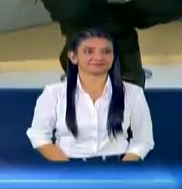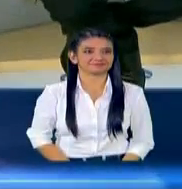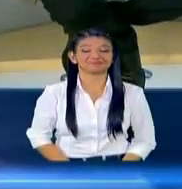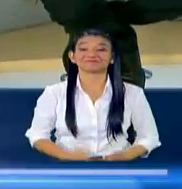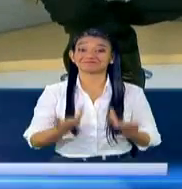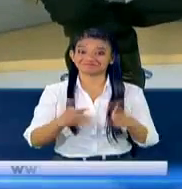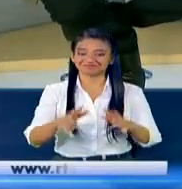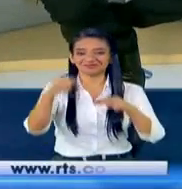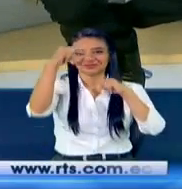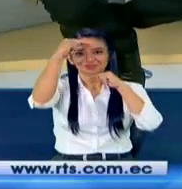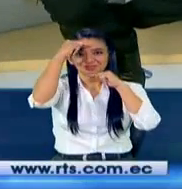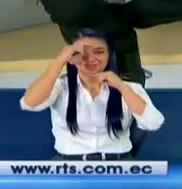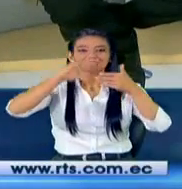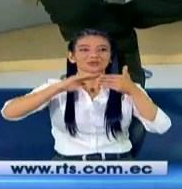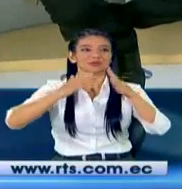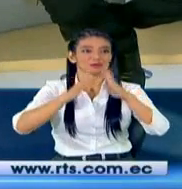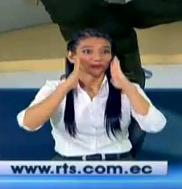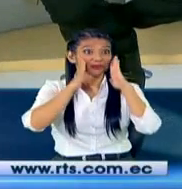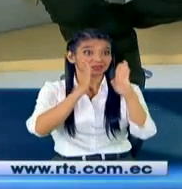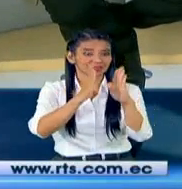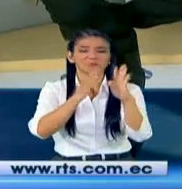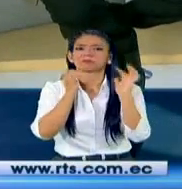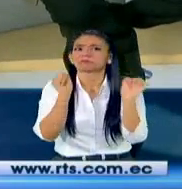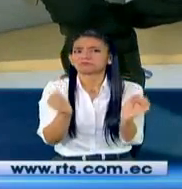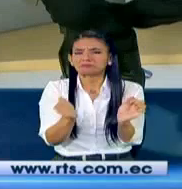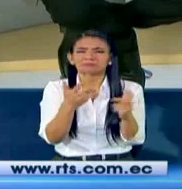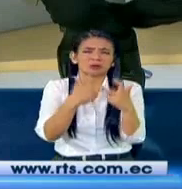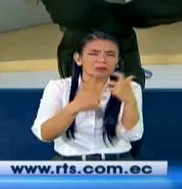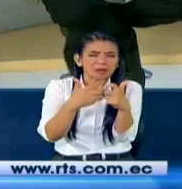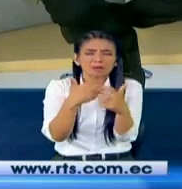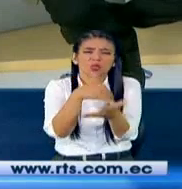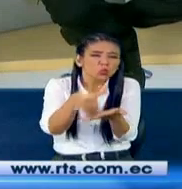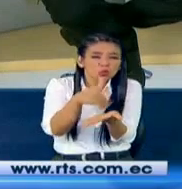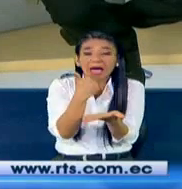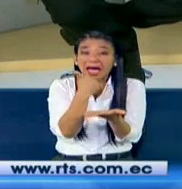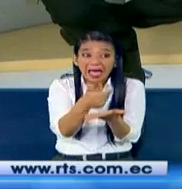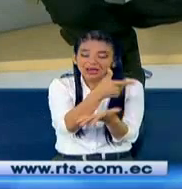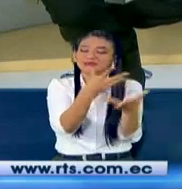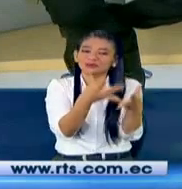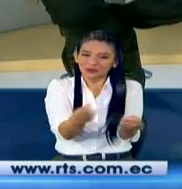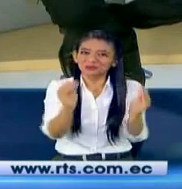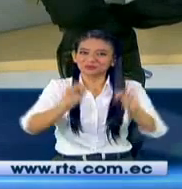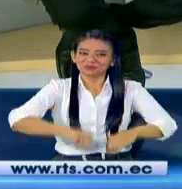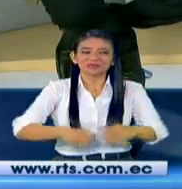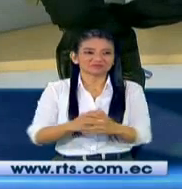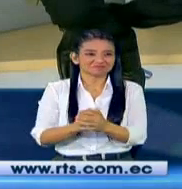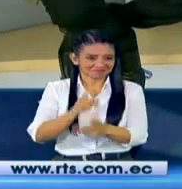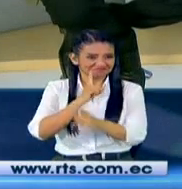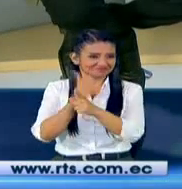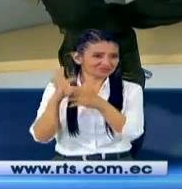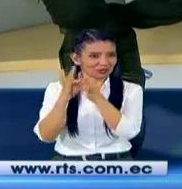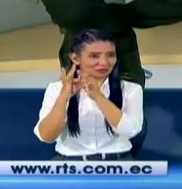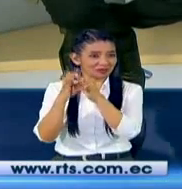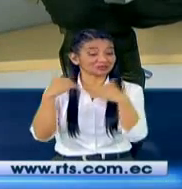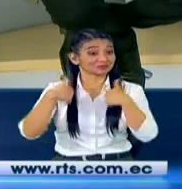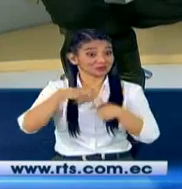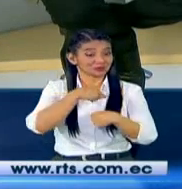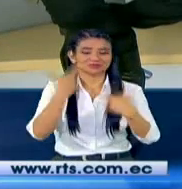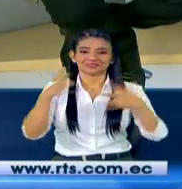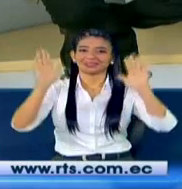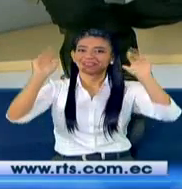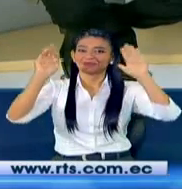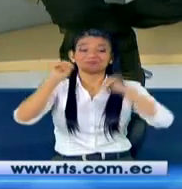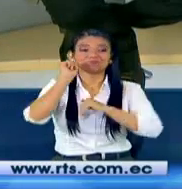Llegamos ya al espacio de la comunidad para, por supuesto, resolver las grandes inquietudes ciudadanas. Así es, Renan, nosotros nos despedimos. Mañana continuamos